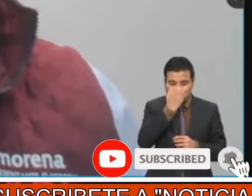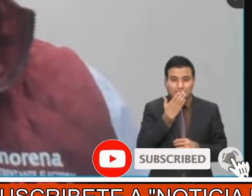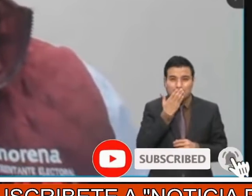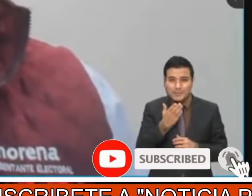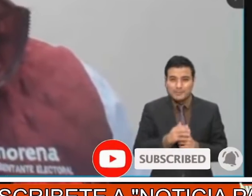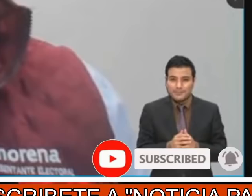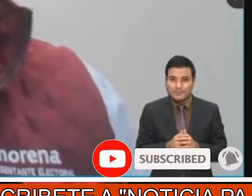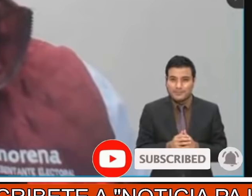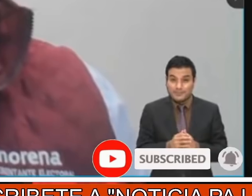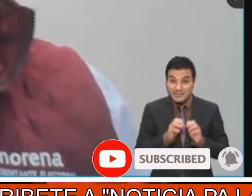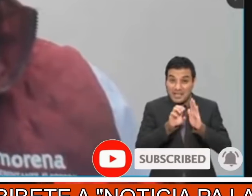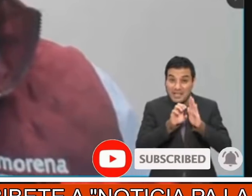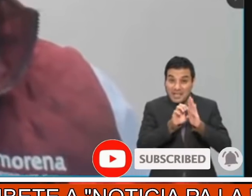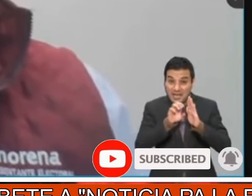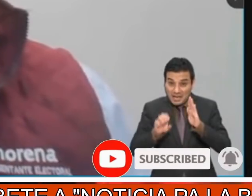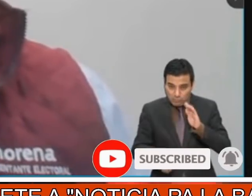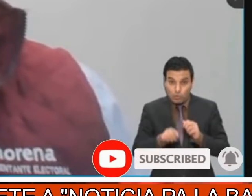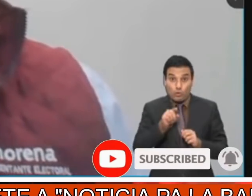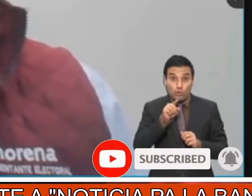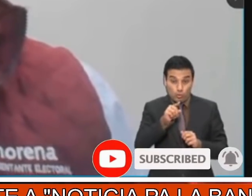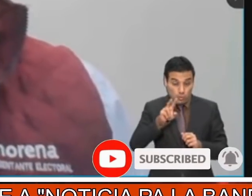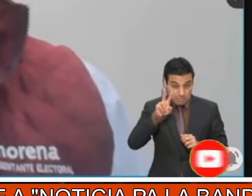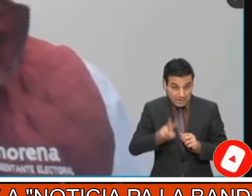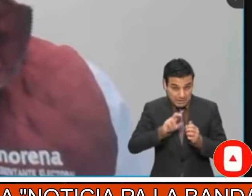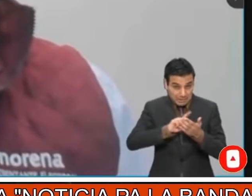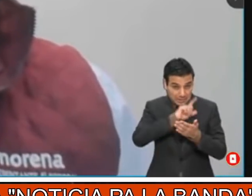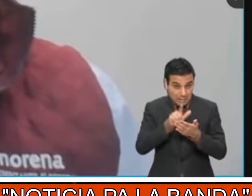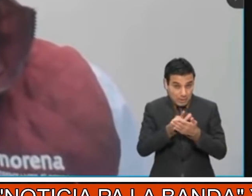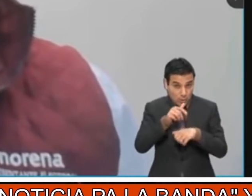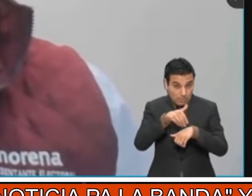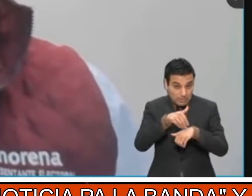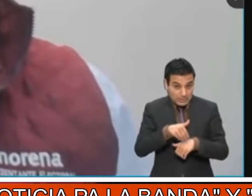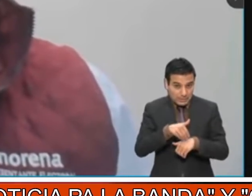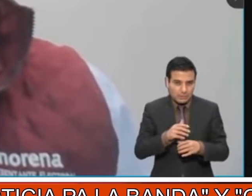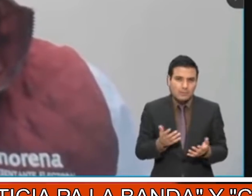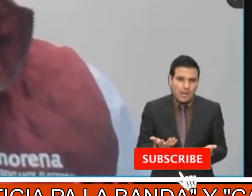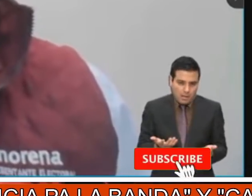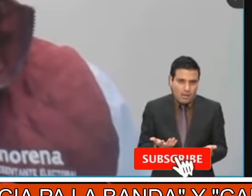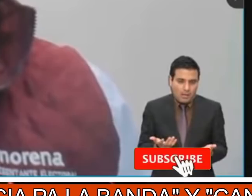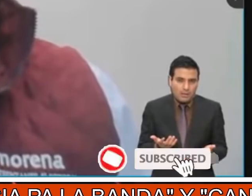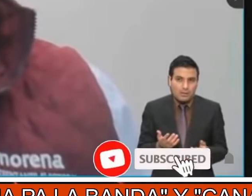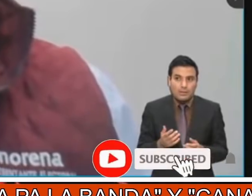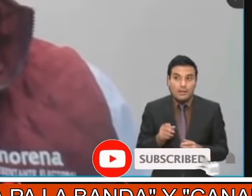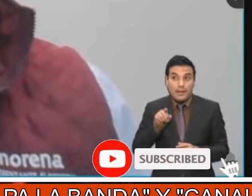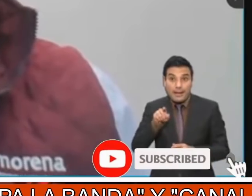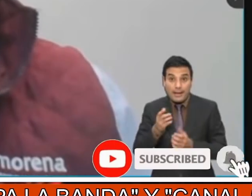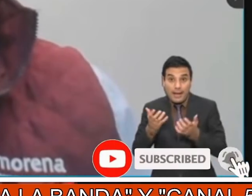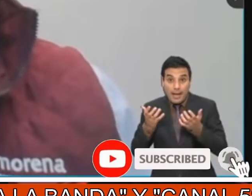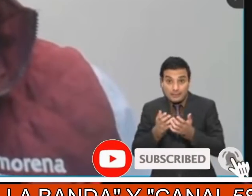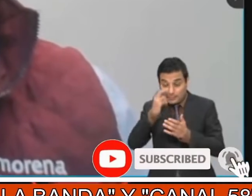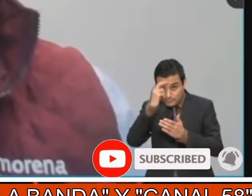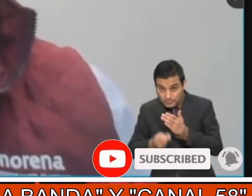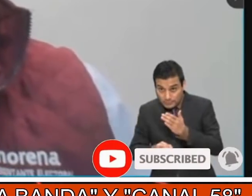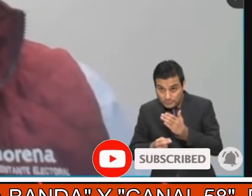de Derecho, al que usted tanto invoca, la proporcionalidad entre la sanción y la pena es